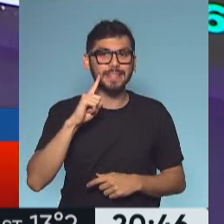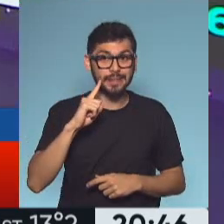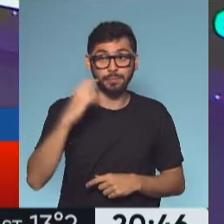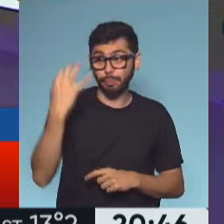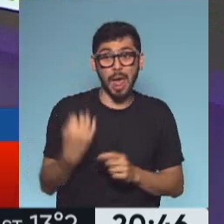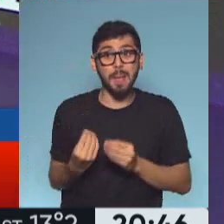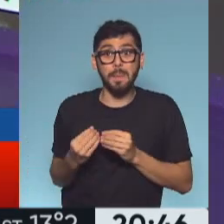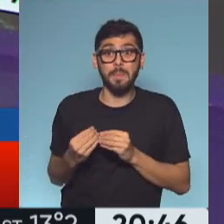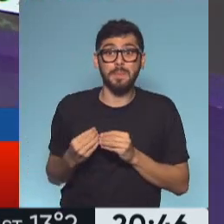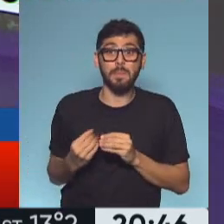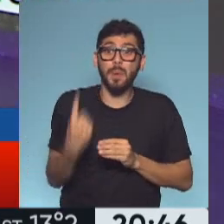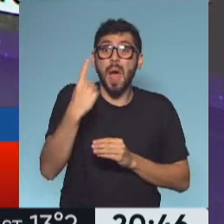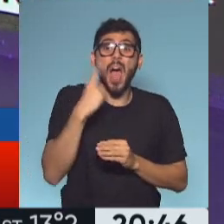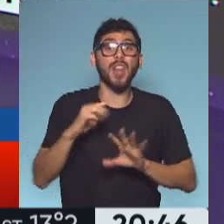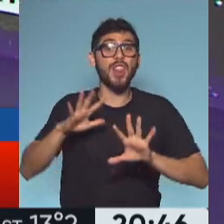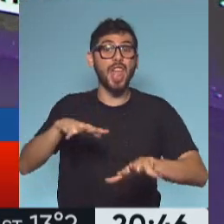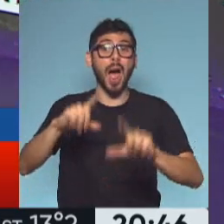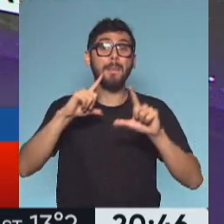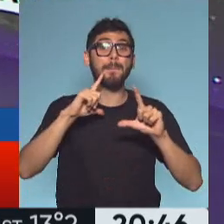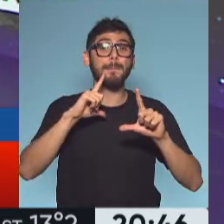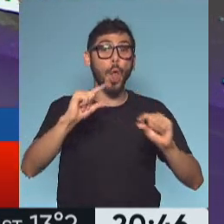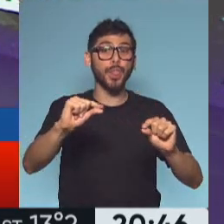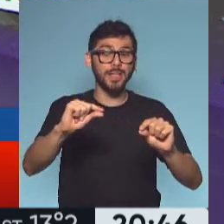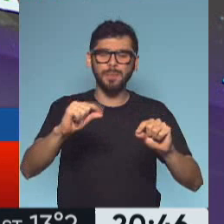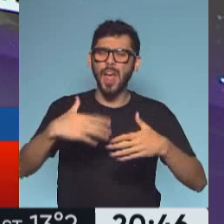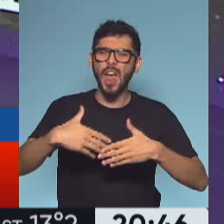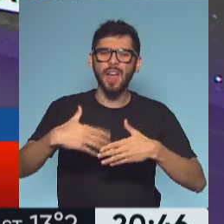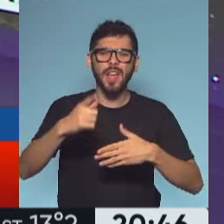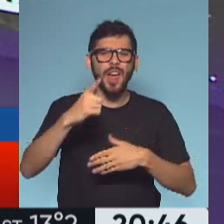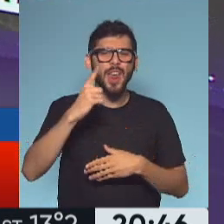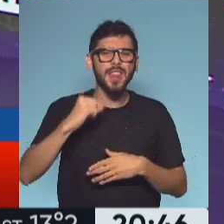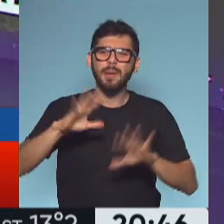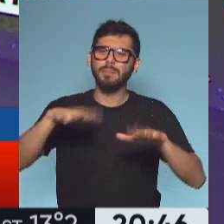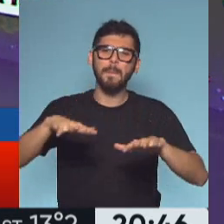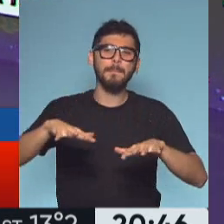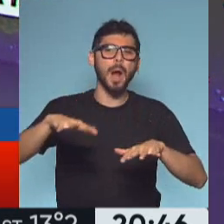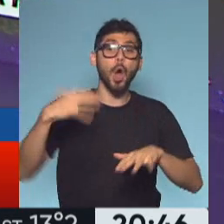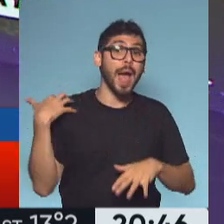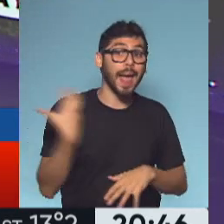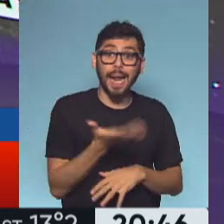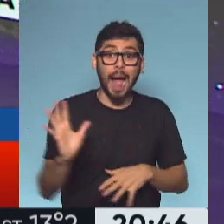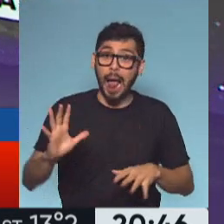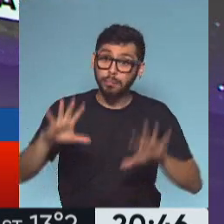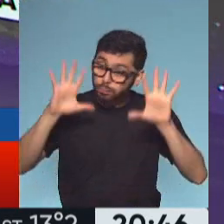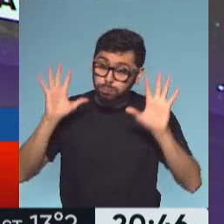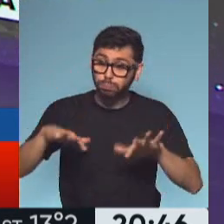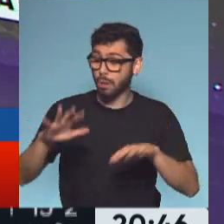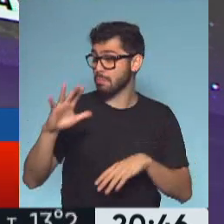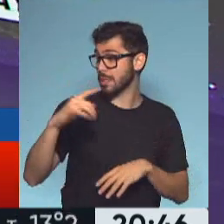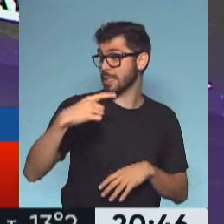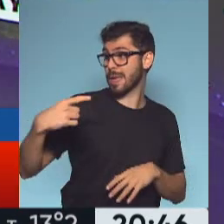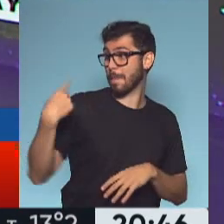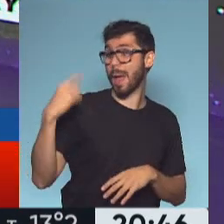de protestas. De hecho, fue el primer día que fue el día de la huelga general hace una semana, ya el miércoles de la